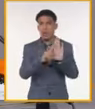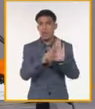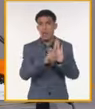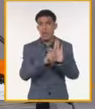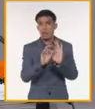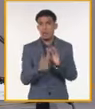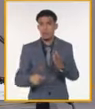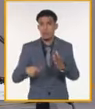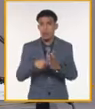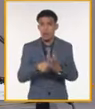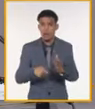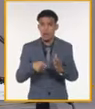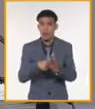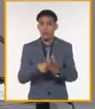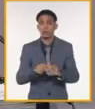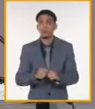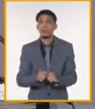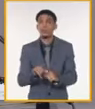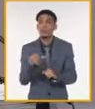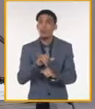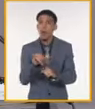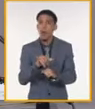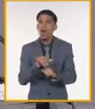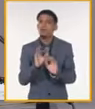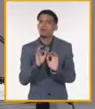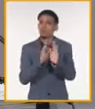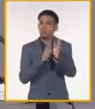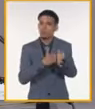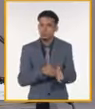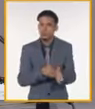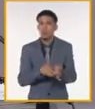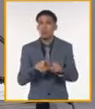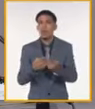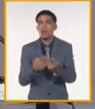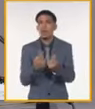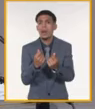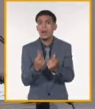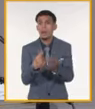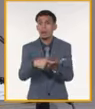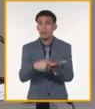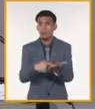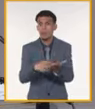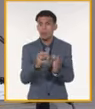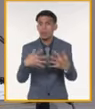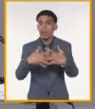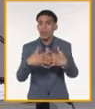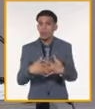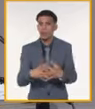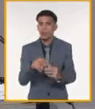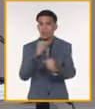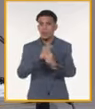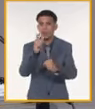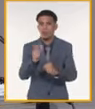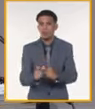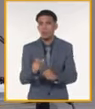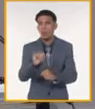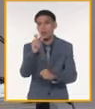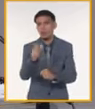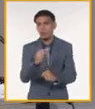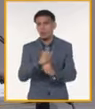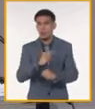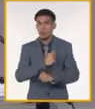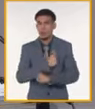contabilidad pero también ratifican el principio de formación de precio de relaciones entre los propios actores económicos estatales y con las